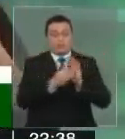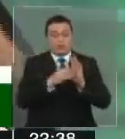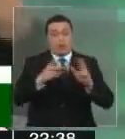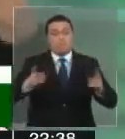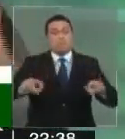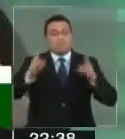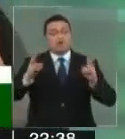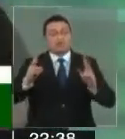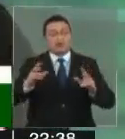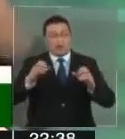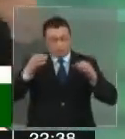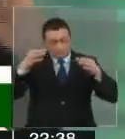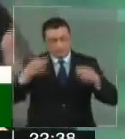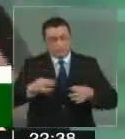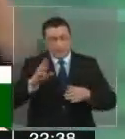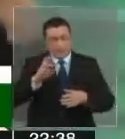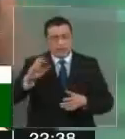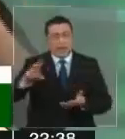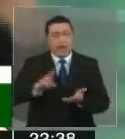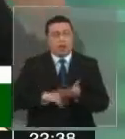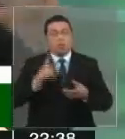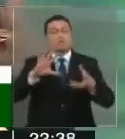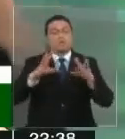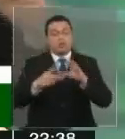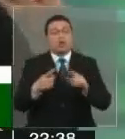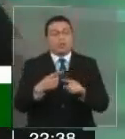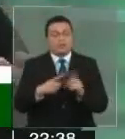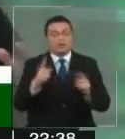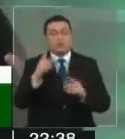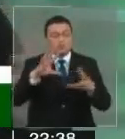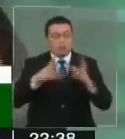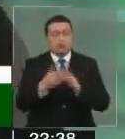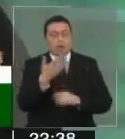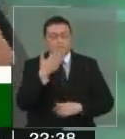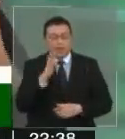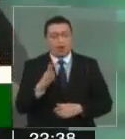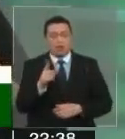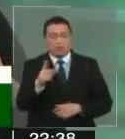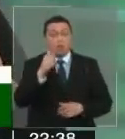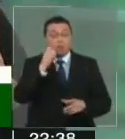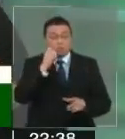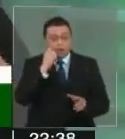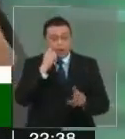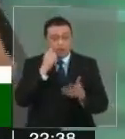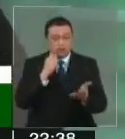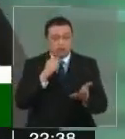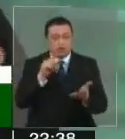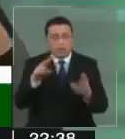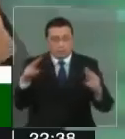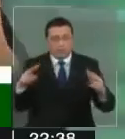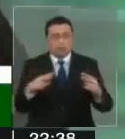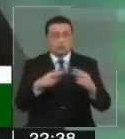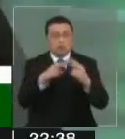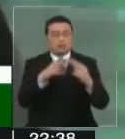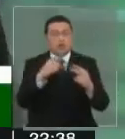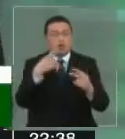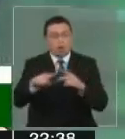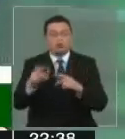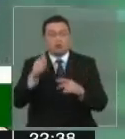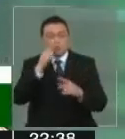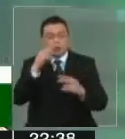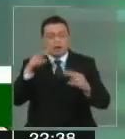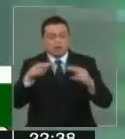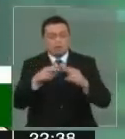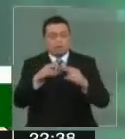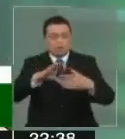posibilidad concreta de un mundo distinto y un mundo mejor donde el humano se encuentre con el humano en